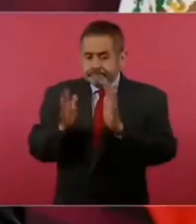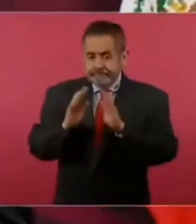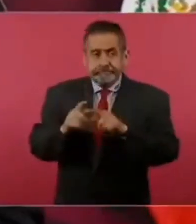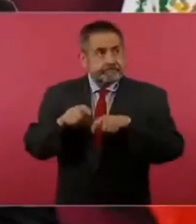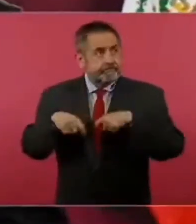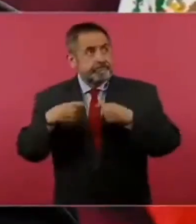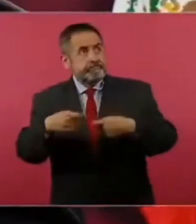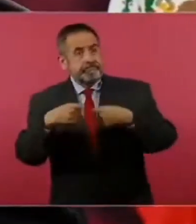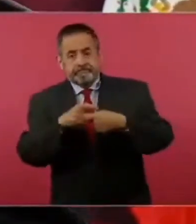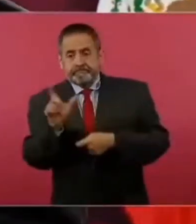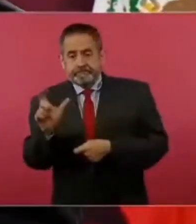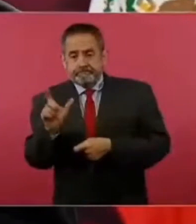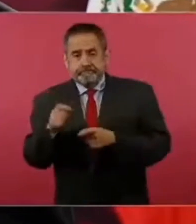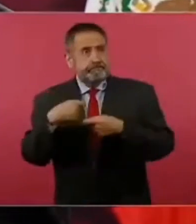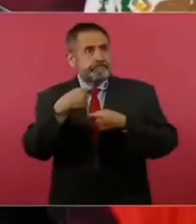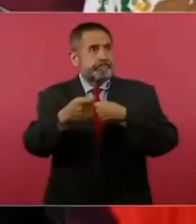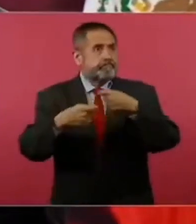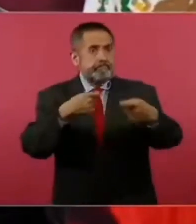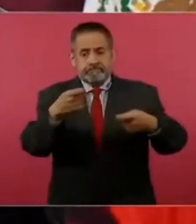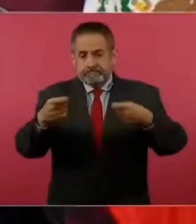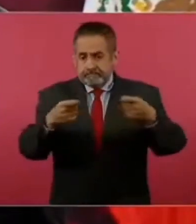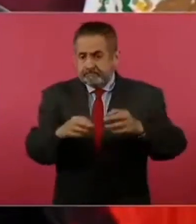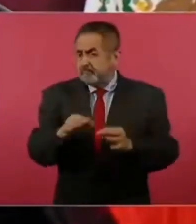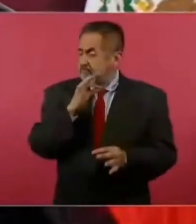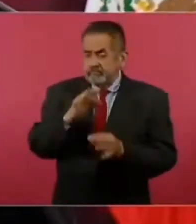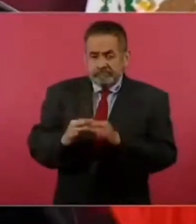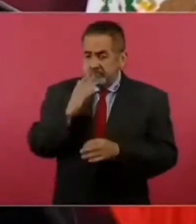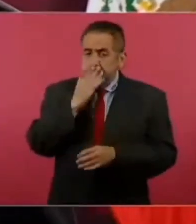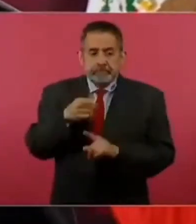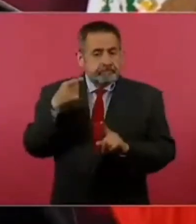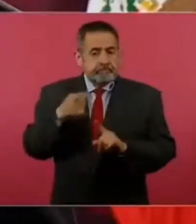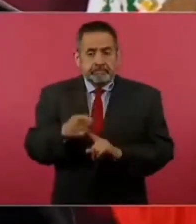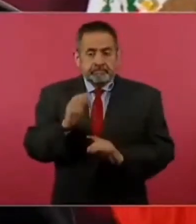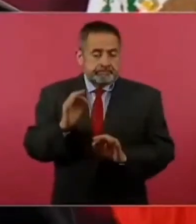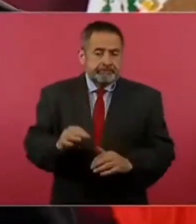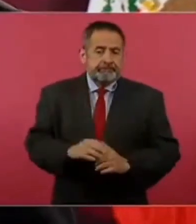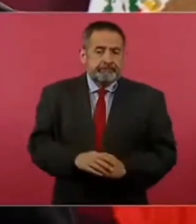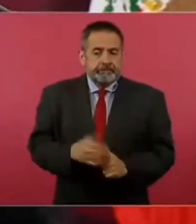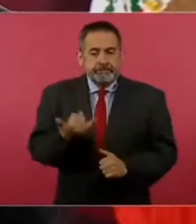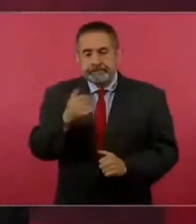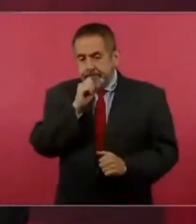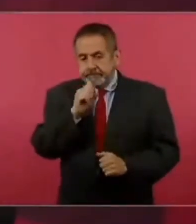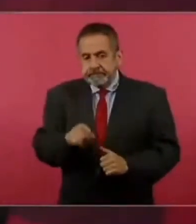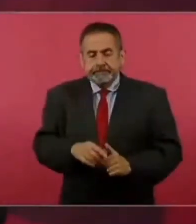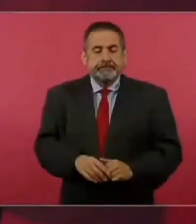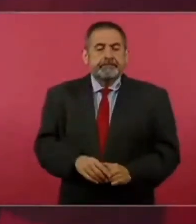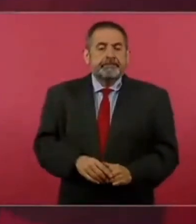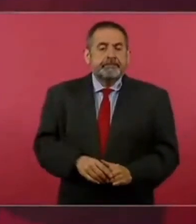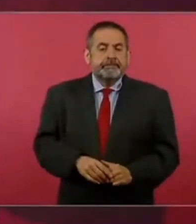tarjetas con ese propósito y